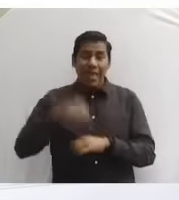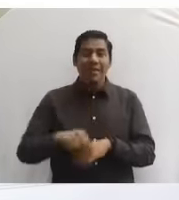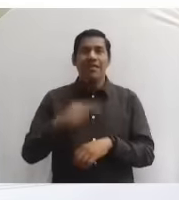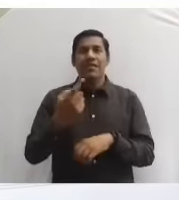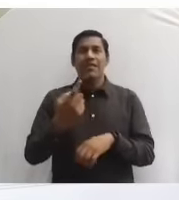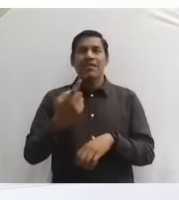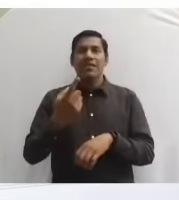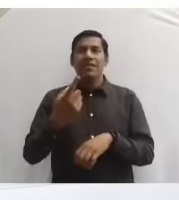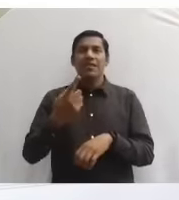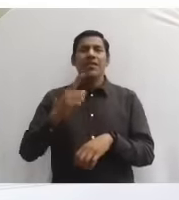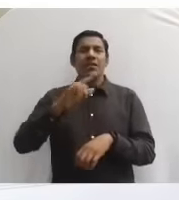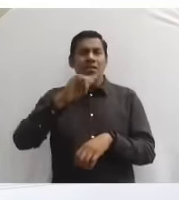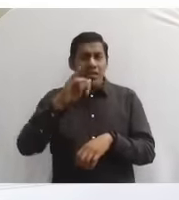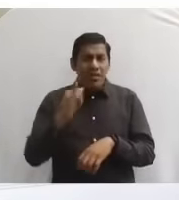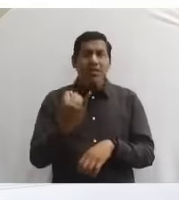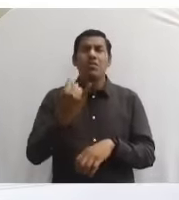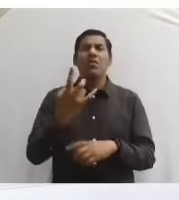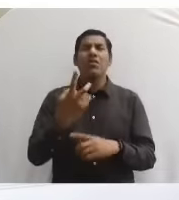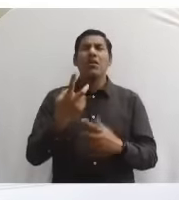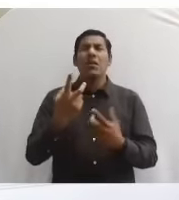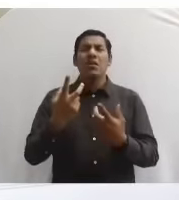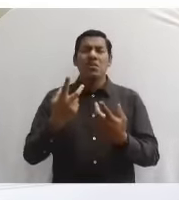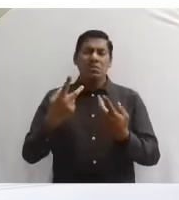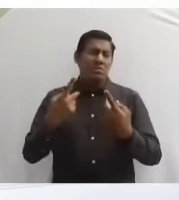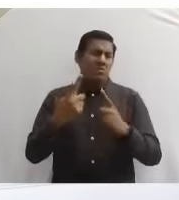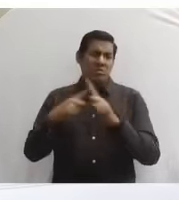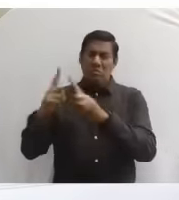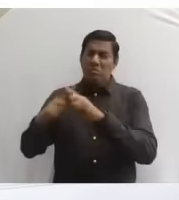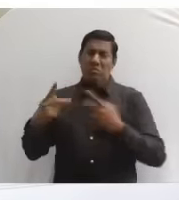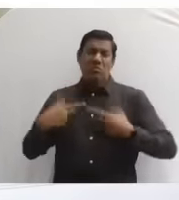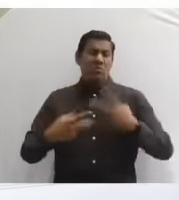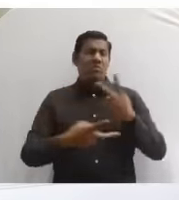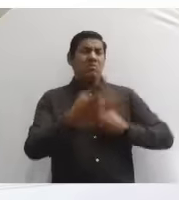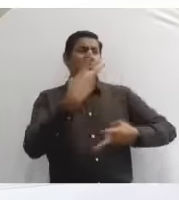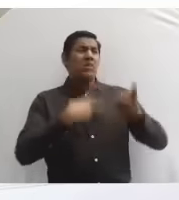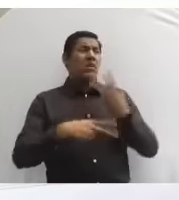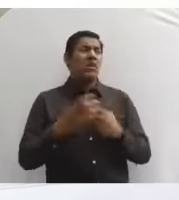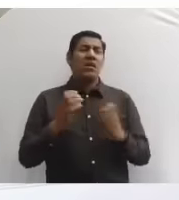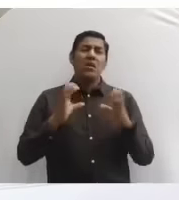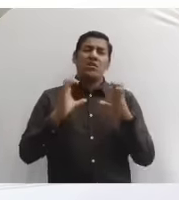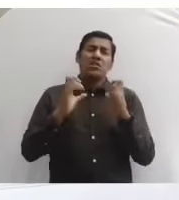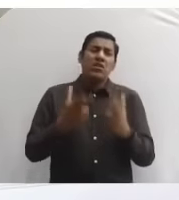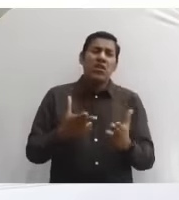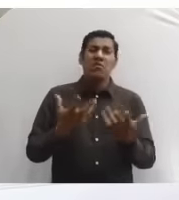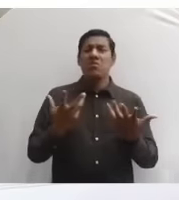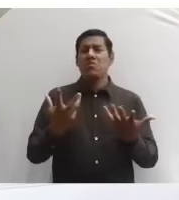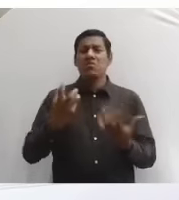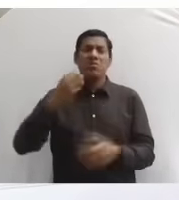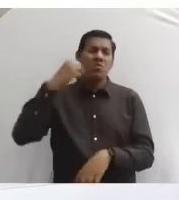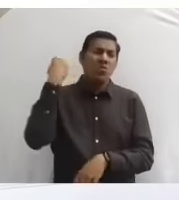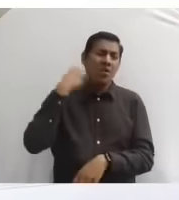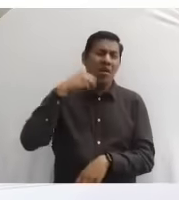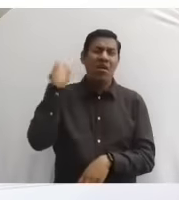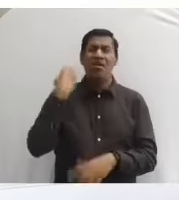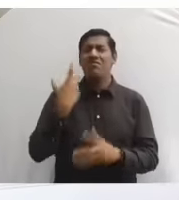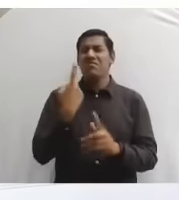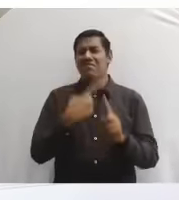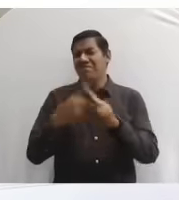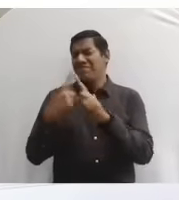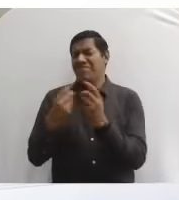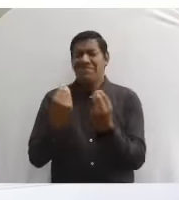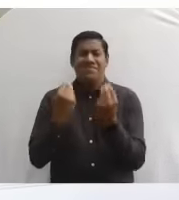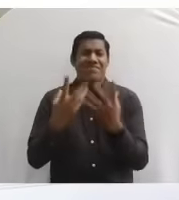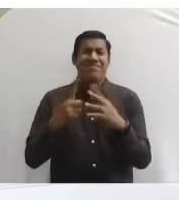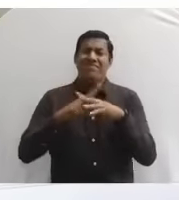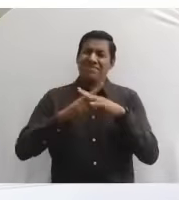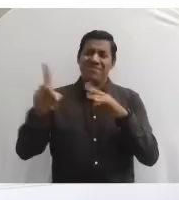Tijuana viven personas que vienen de Chiapas, de Oaxaca, mucha migración desde hace muchos